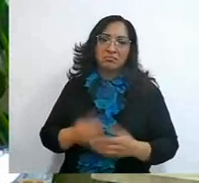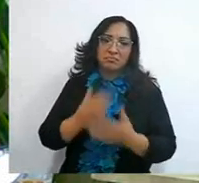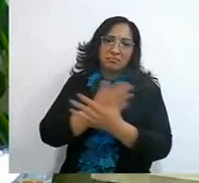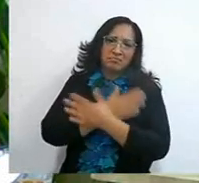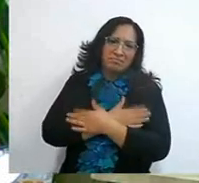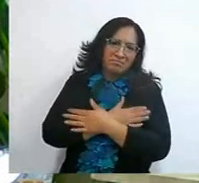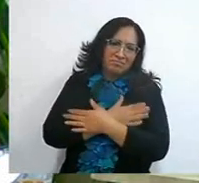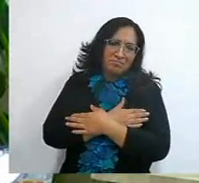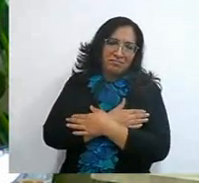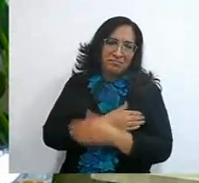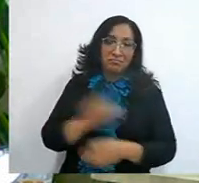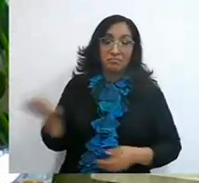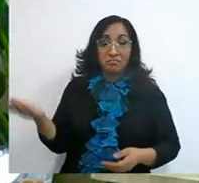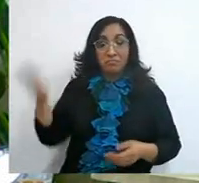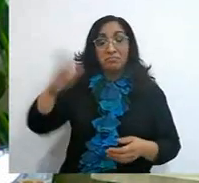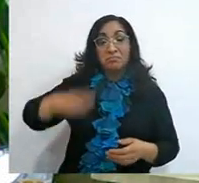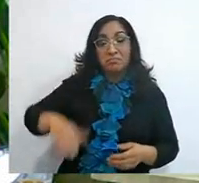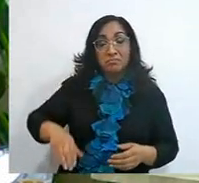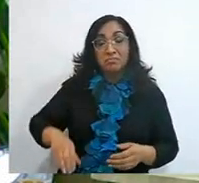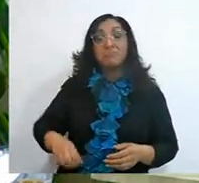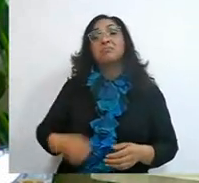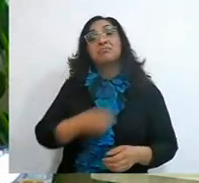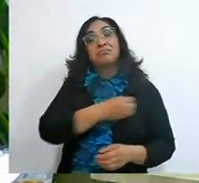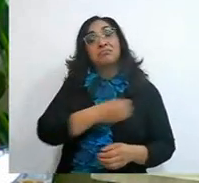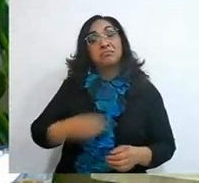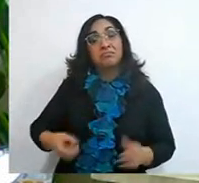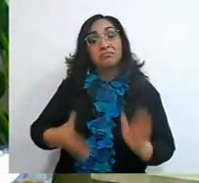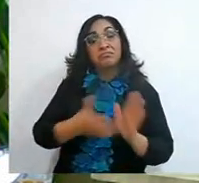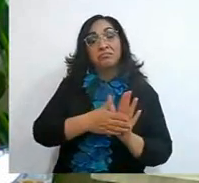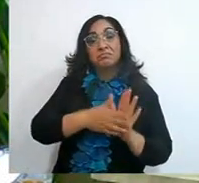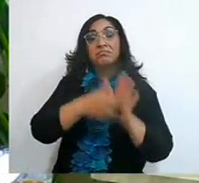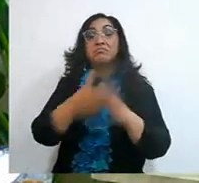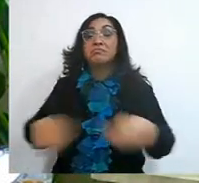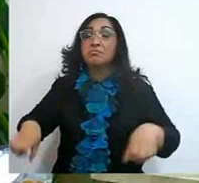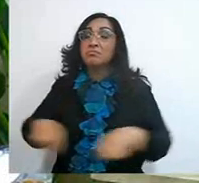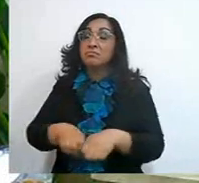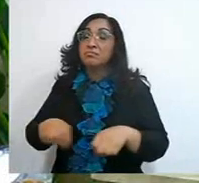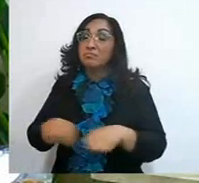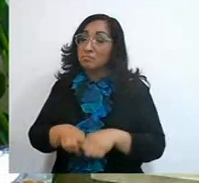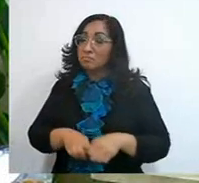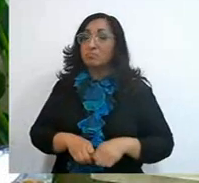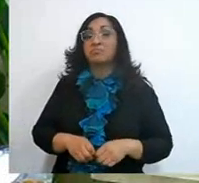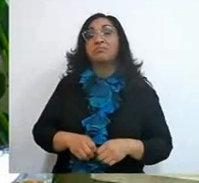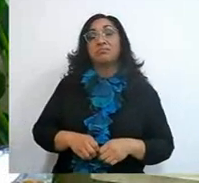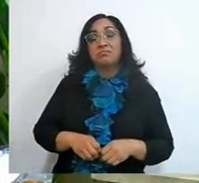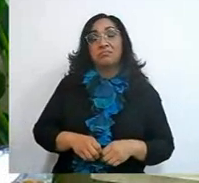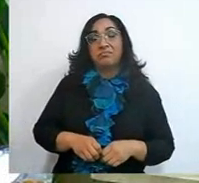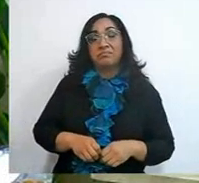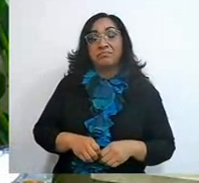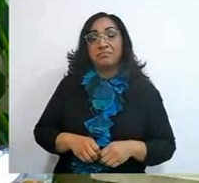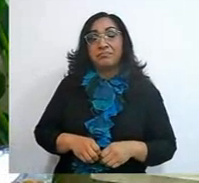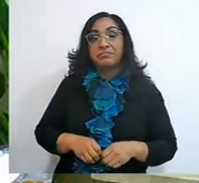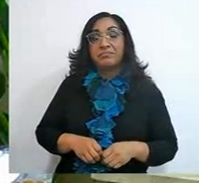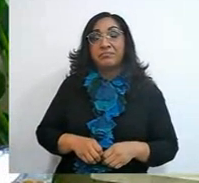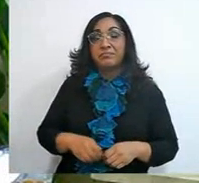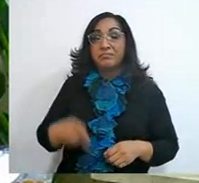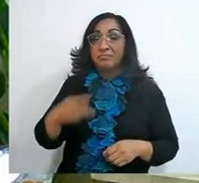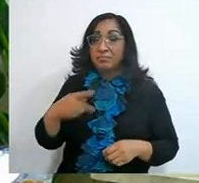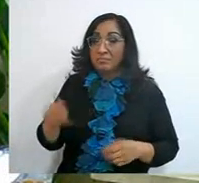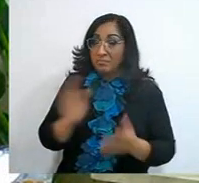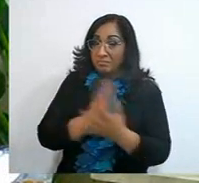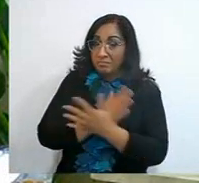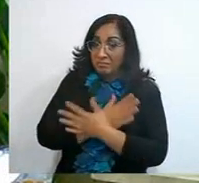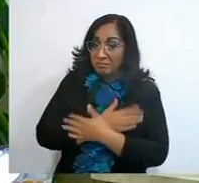abrazó los 10 mandamientos como ley, que no guarda usted ninguna, pero